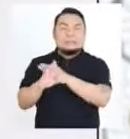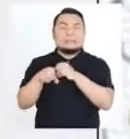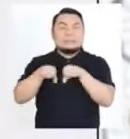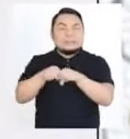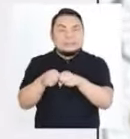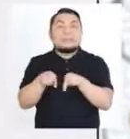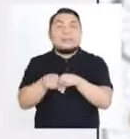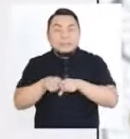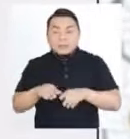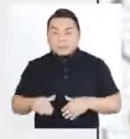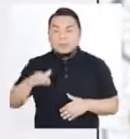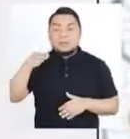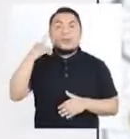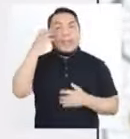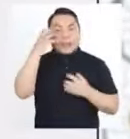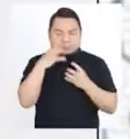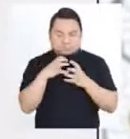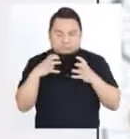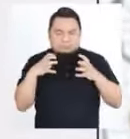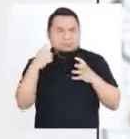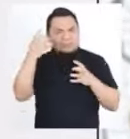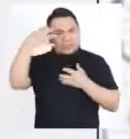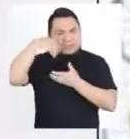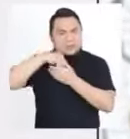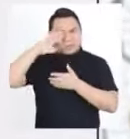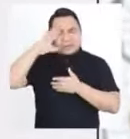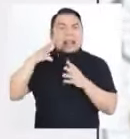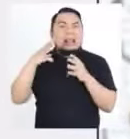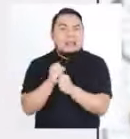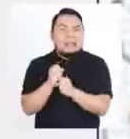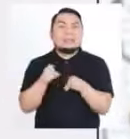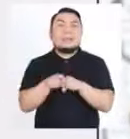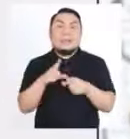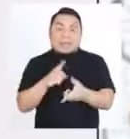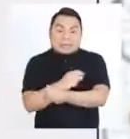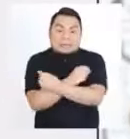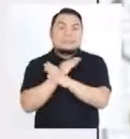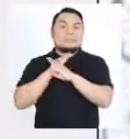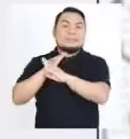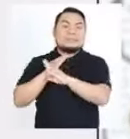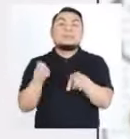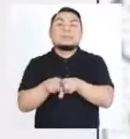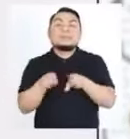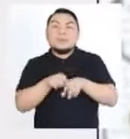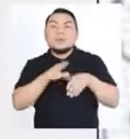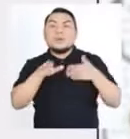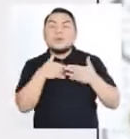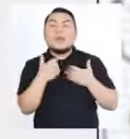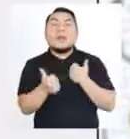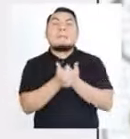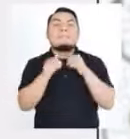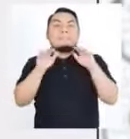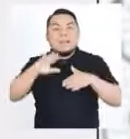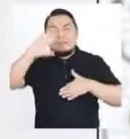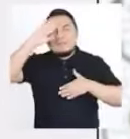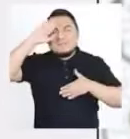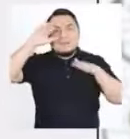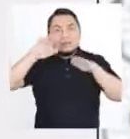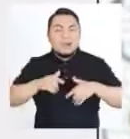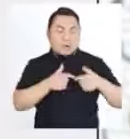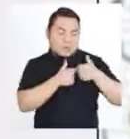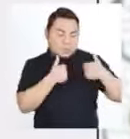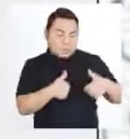las caries, evita el crecimiento de tumores, por eso reduce el riesgo de cáncer. Además disminuye el riesgo